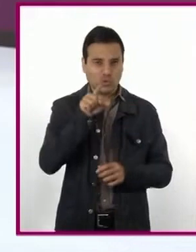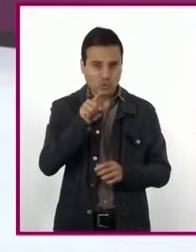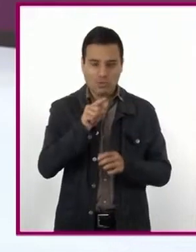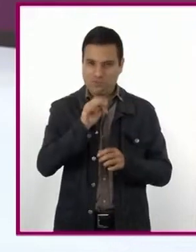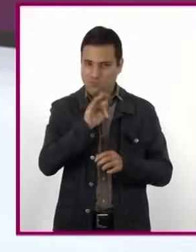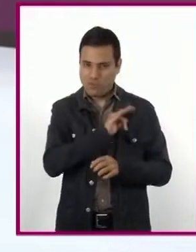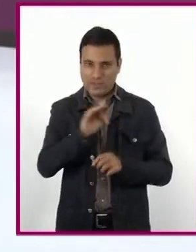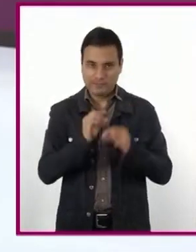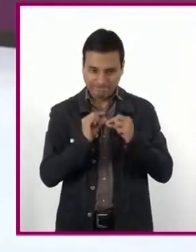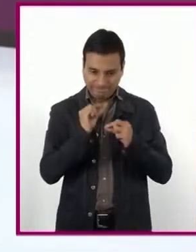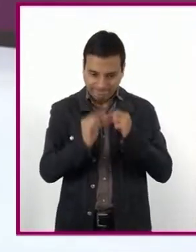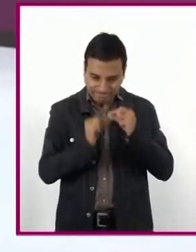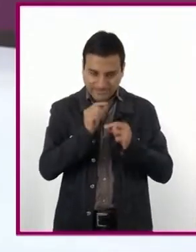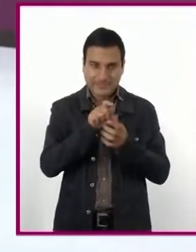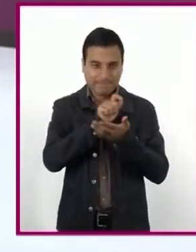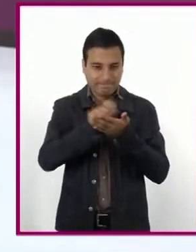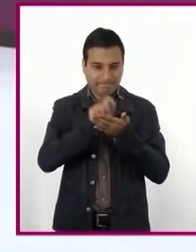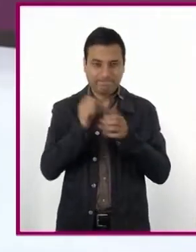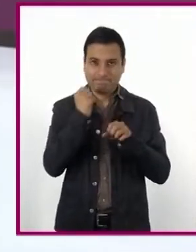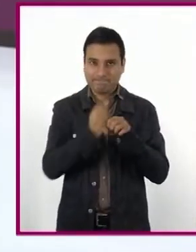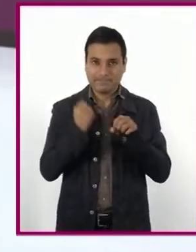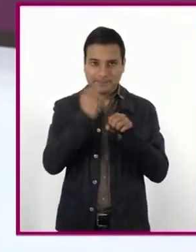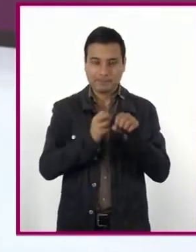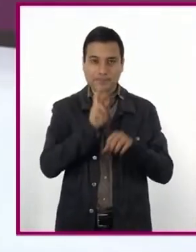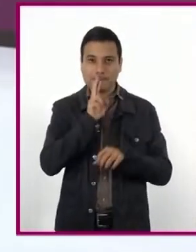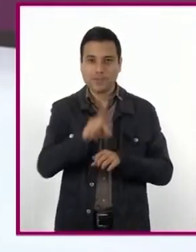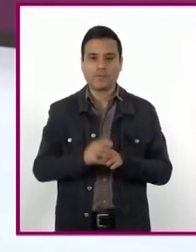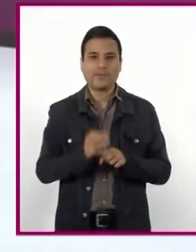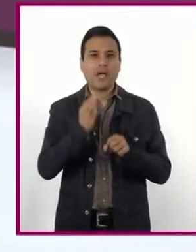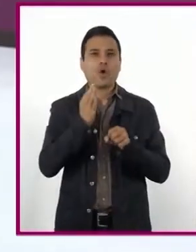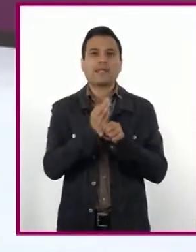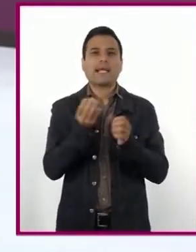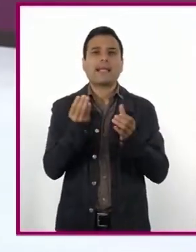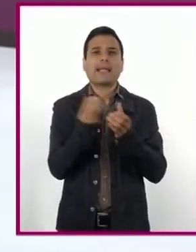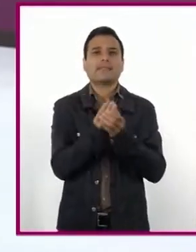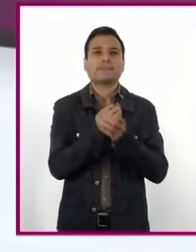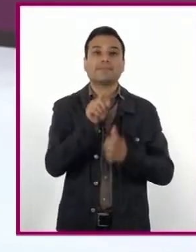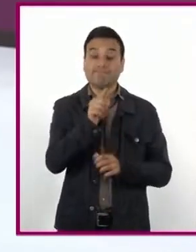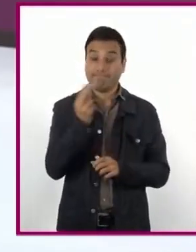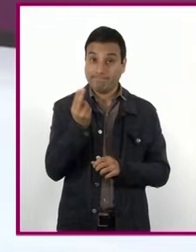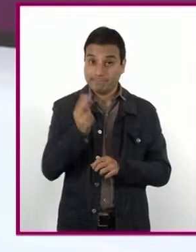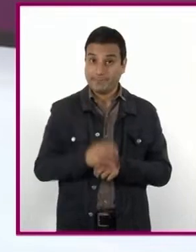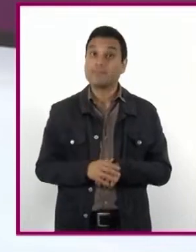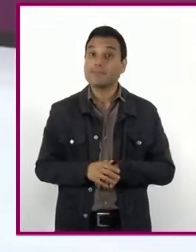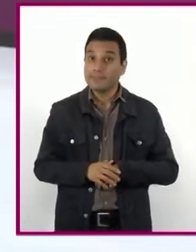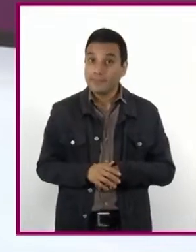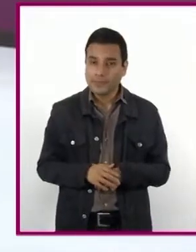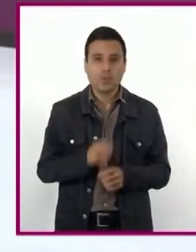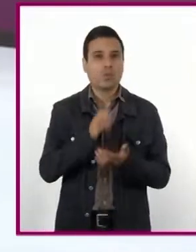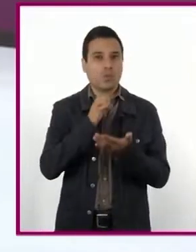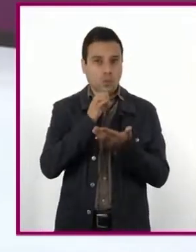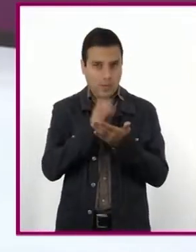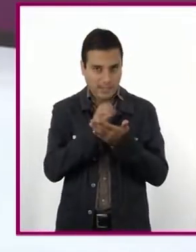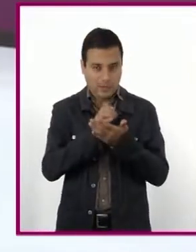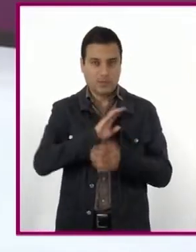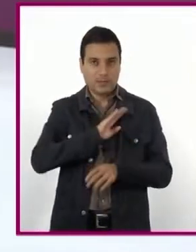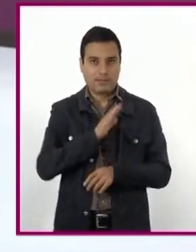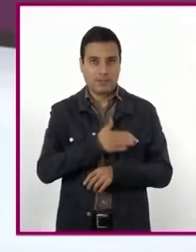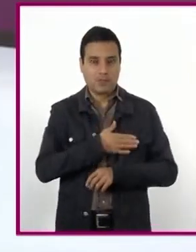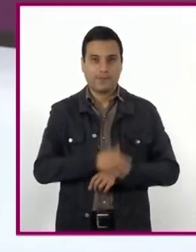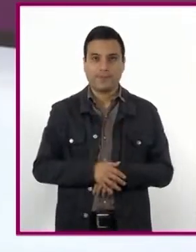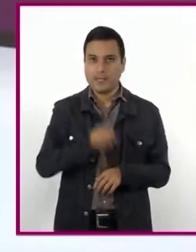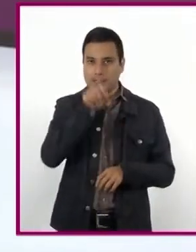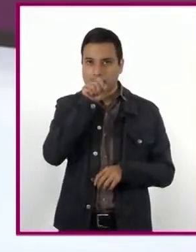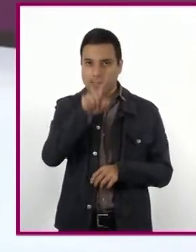que llevan dentro. Así es. Para esta sesión les pedimos tener a la mano su siempre confiable cuaderno de lengua materna y